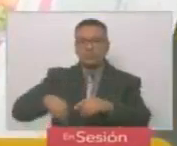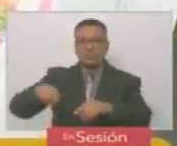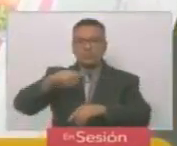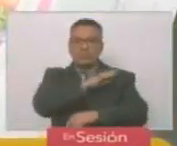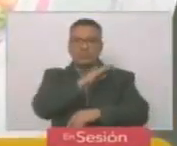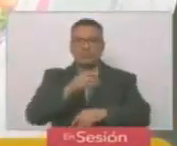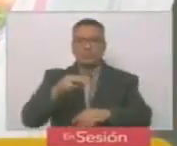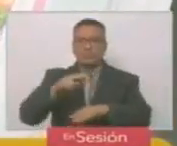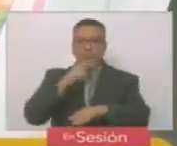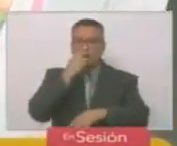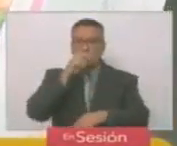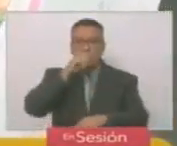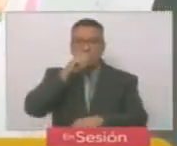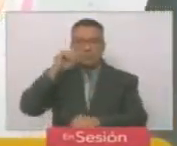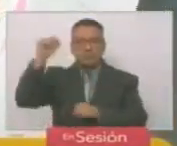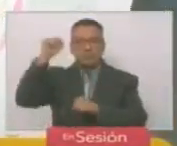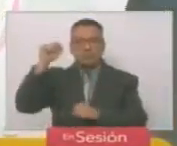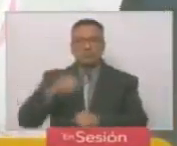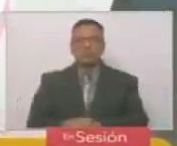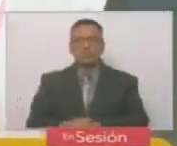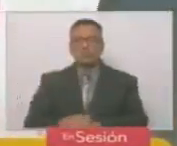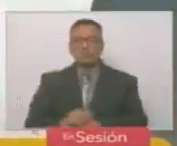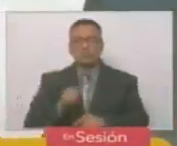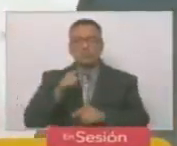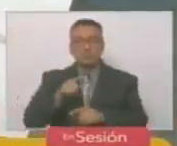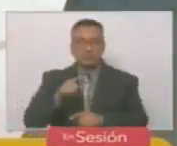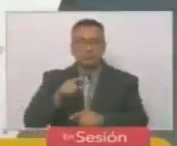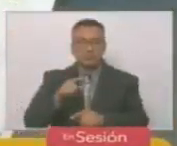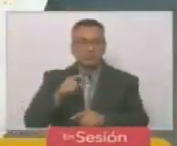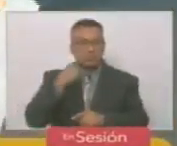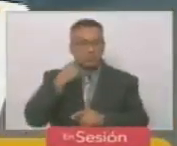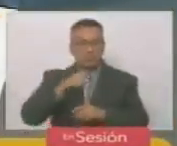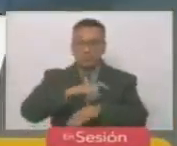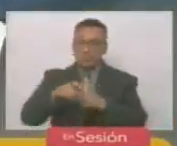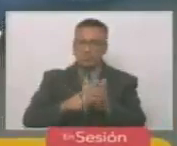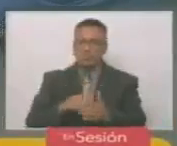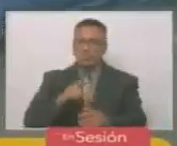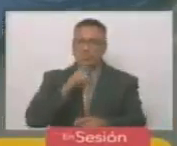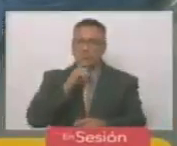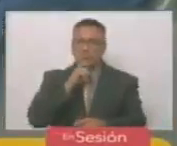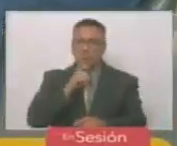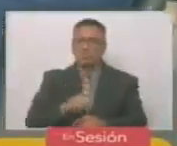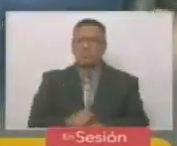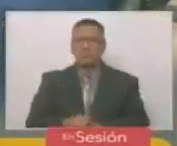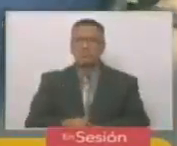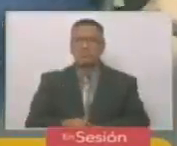presidente Nicolás Maduro, de abordar uno de los temas más complejos. Nació